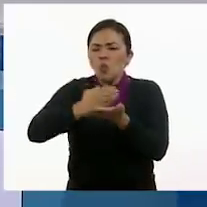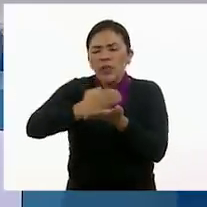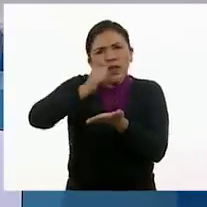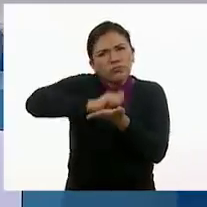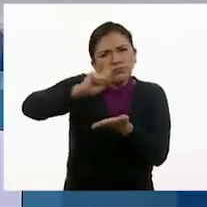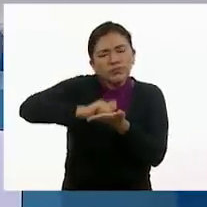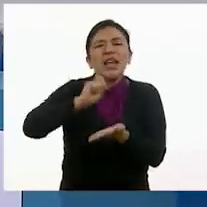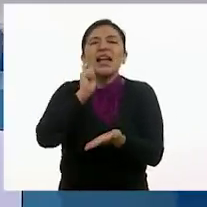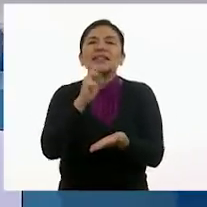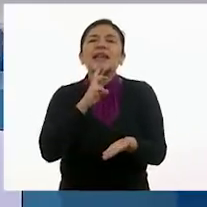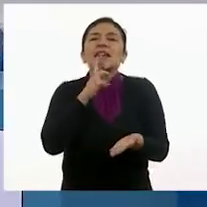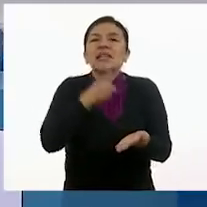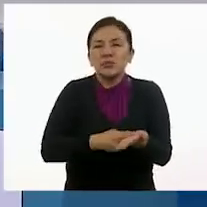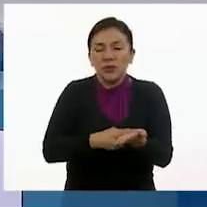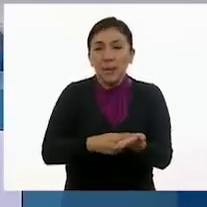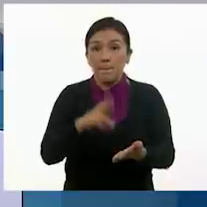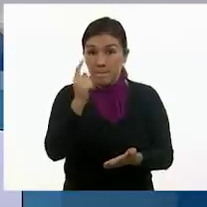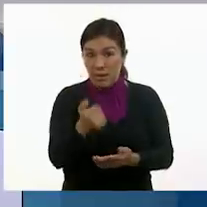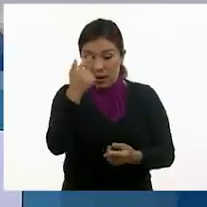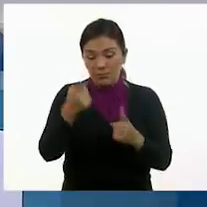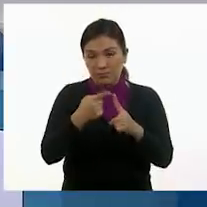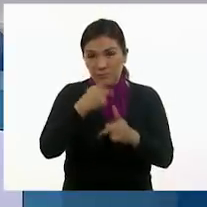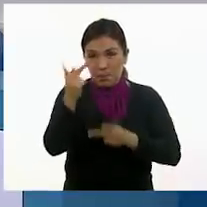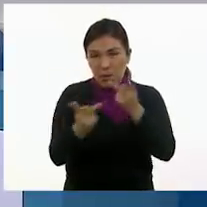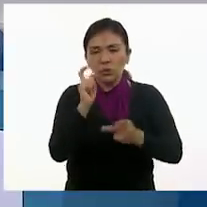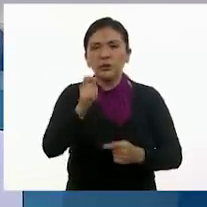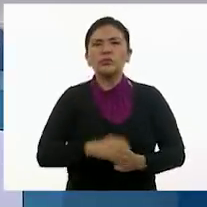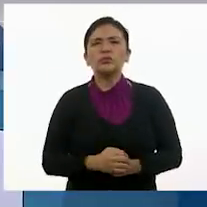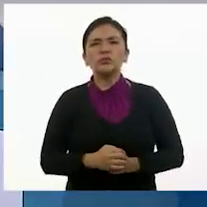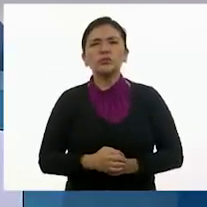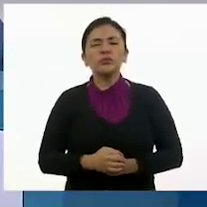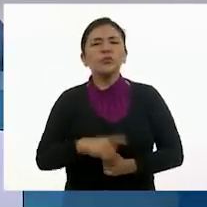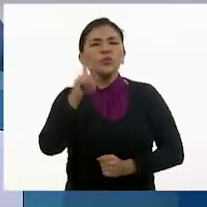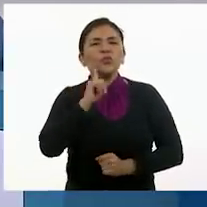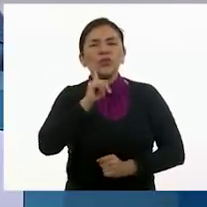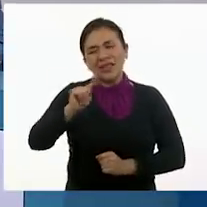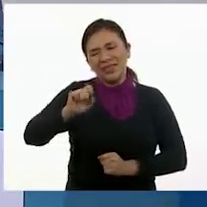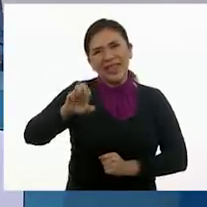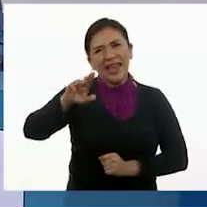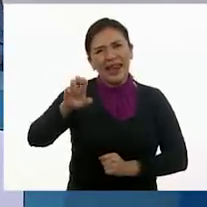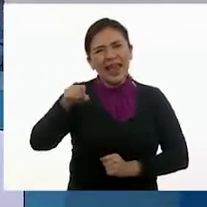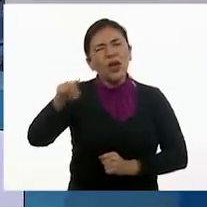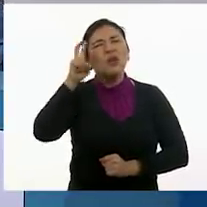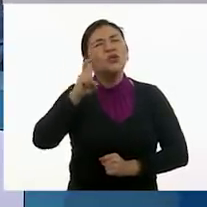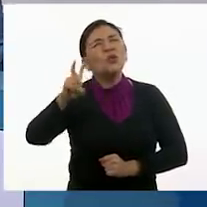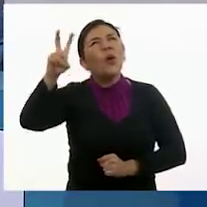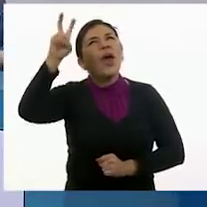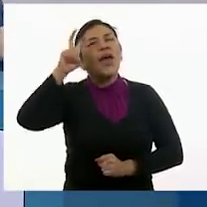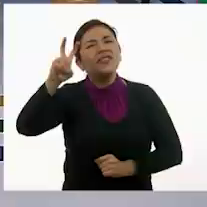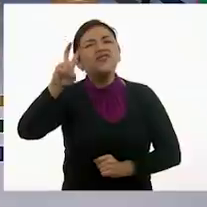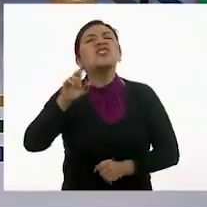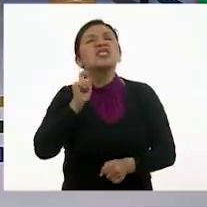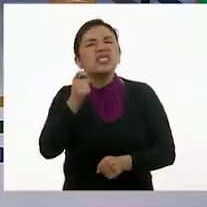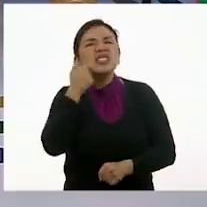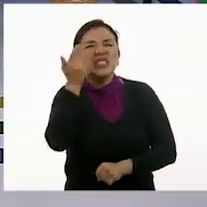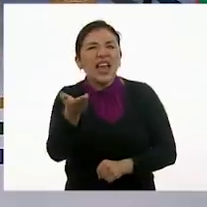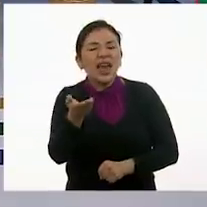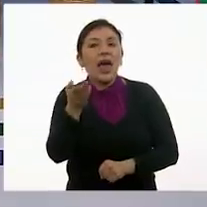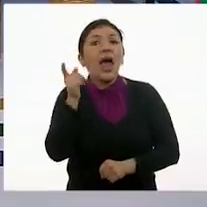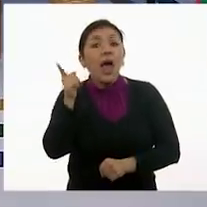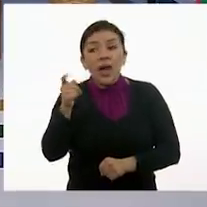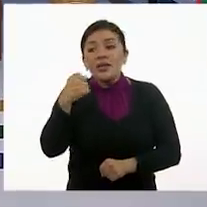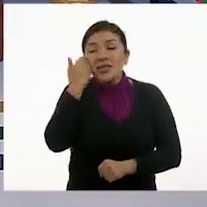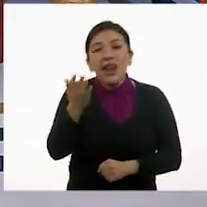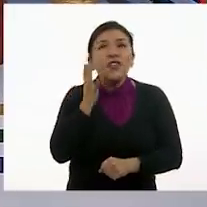las respuestas. Uh-huh. Y la primera pregunta es, ¿cuál es el sueño que tiene Tere? ¿A quién se lo cuenta? Ella quiere ser